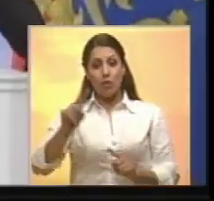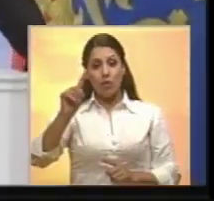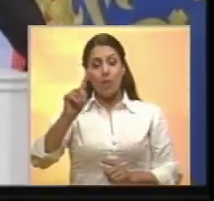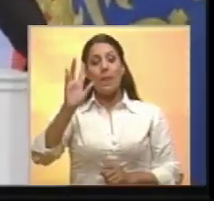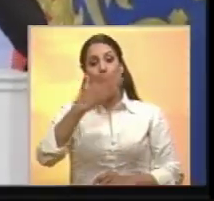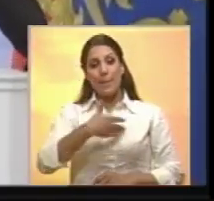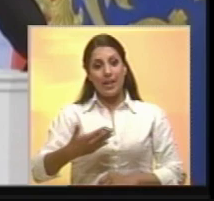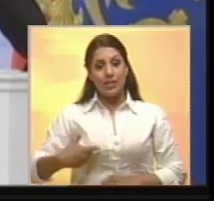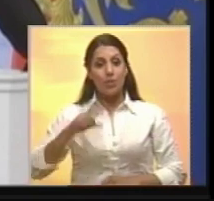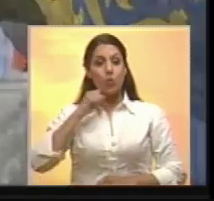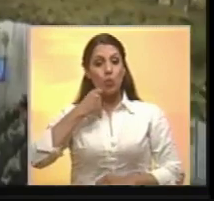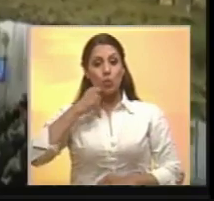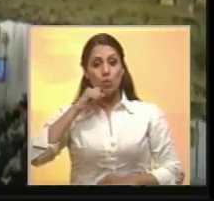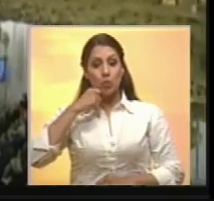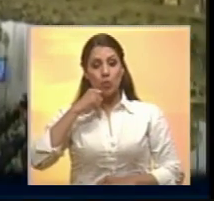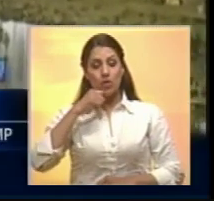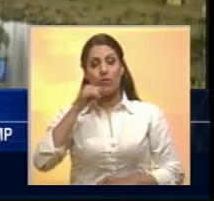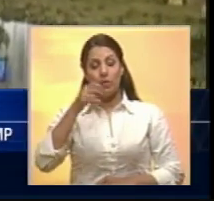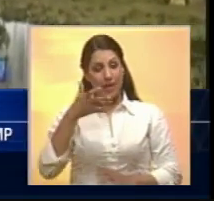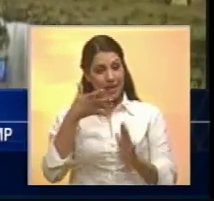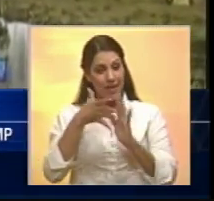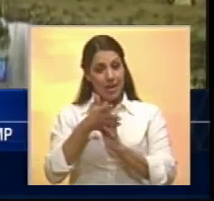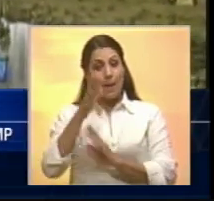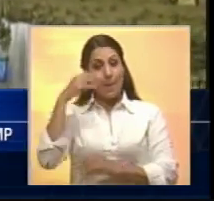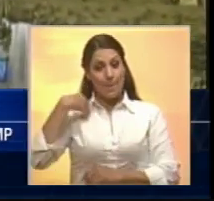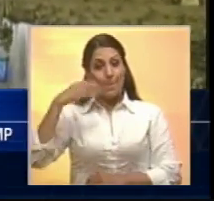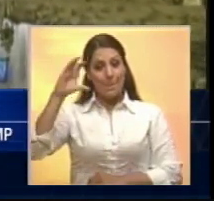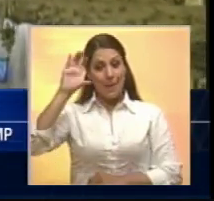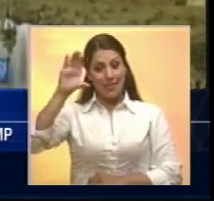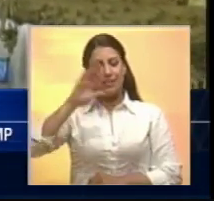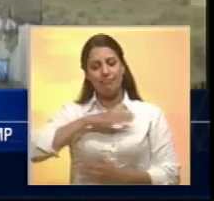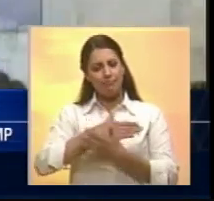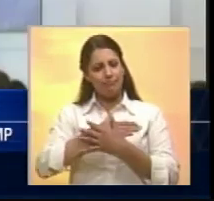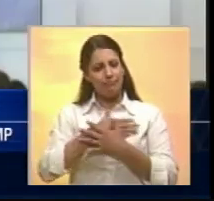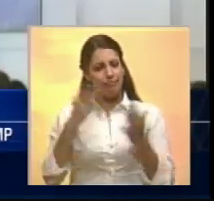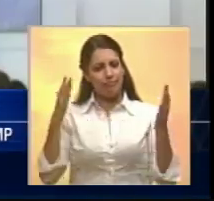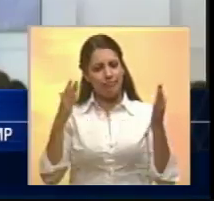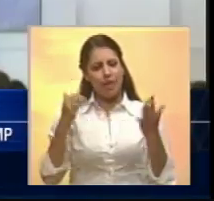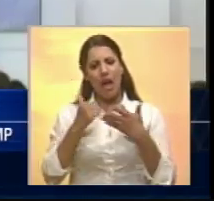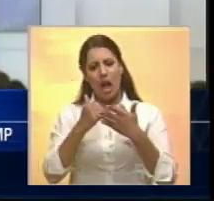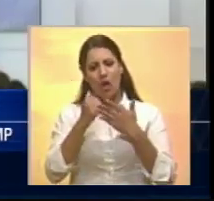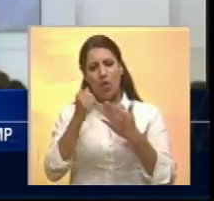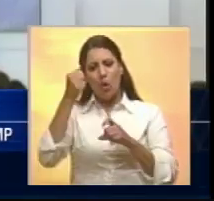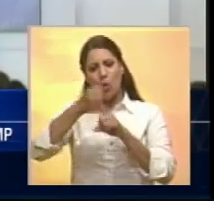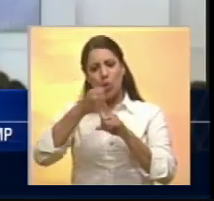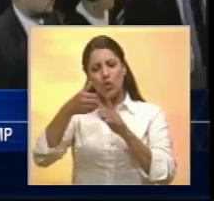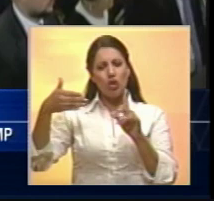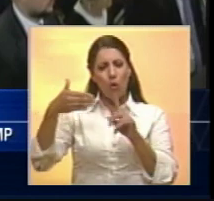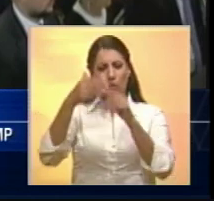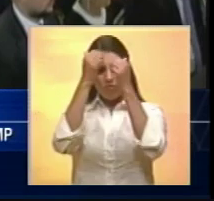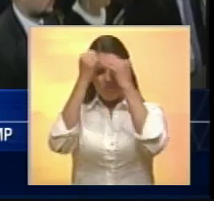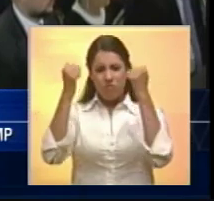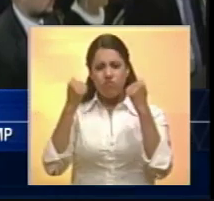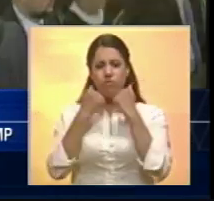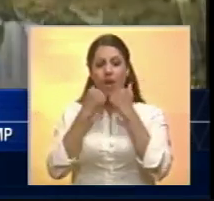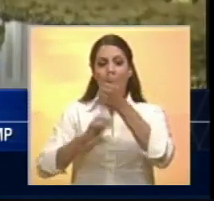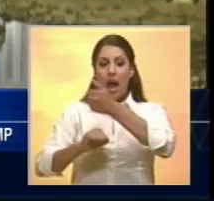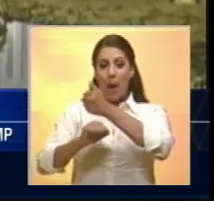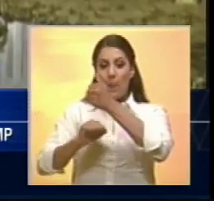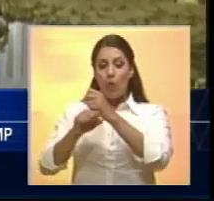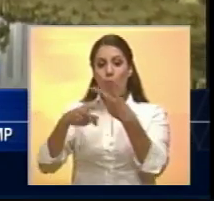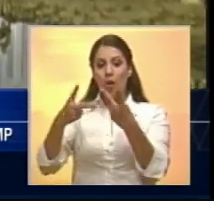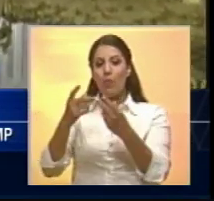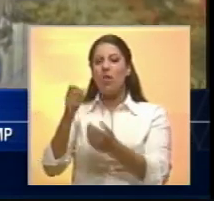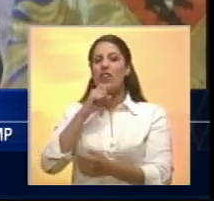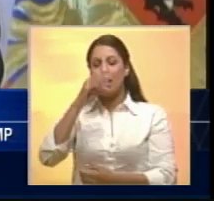El presidente de Rusia, Vladimir Putin, afirmó que su país está dispuesto a cooperar en la lucha contra el terrorismo con la administración del recién electo Donald